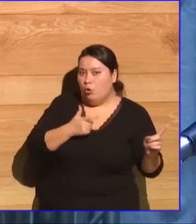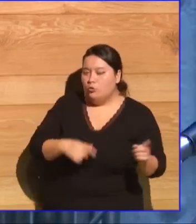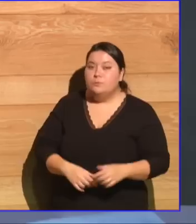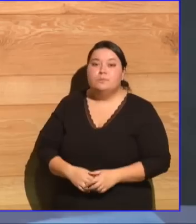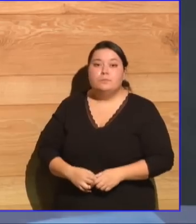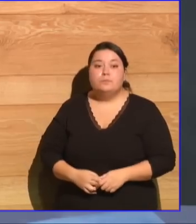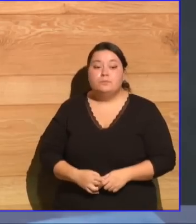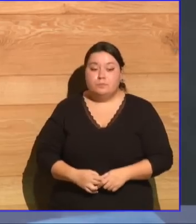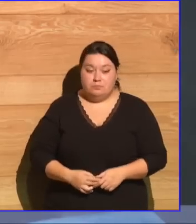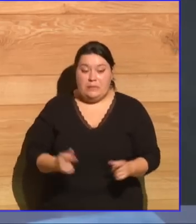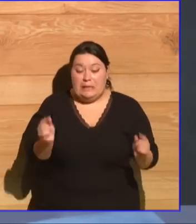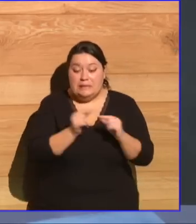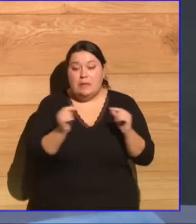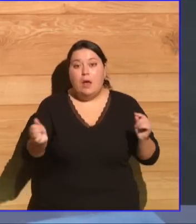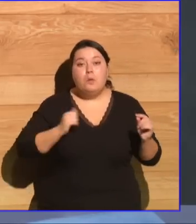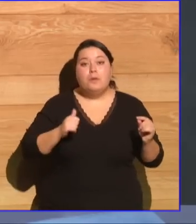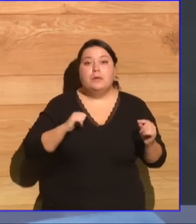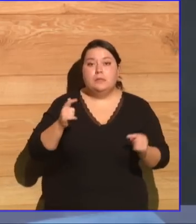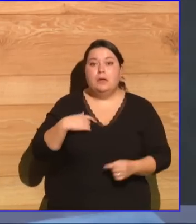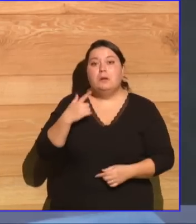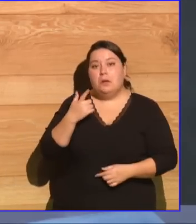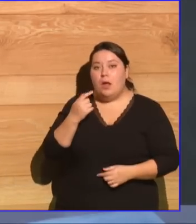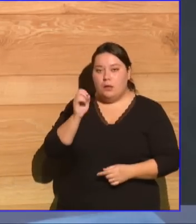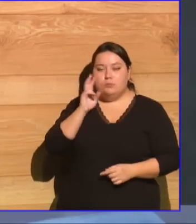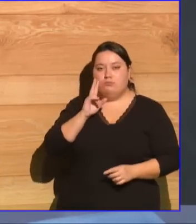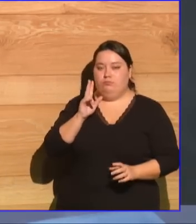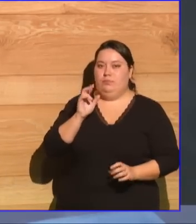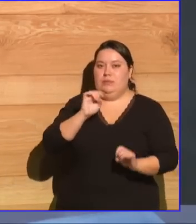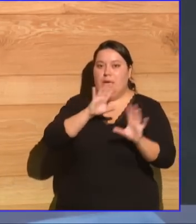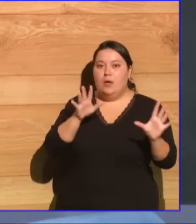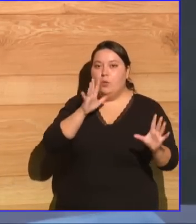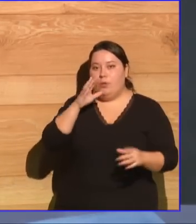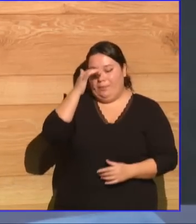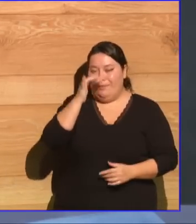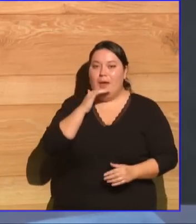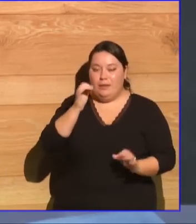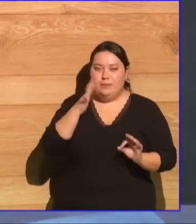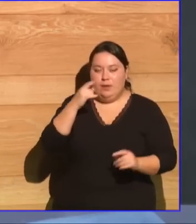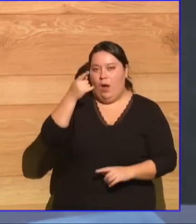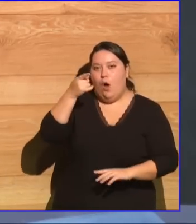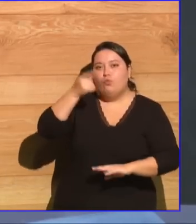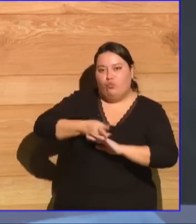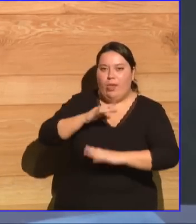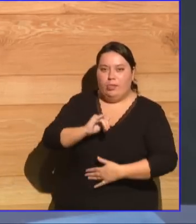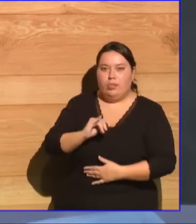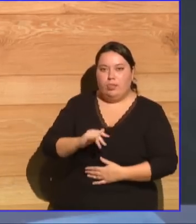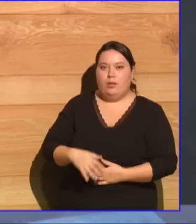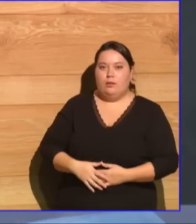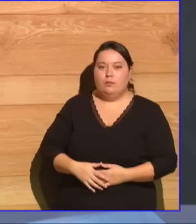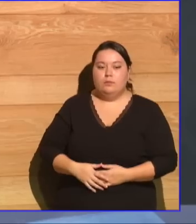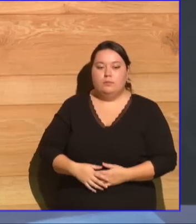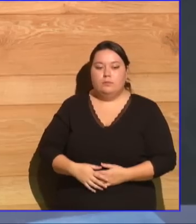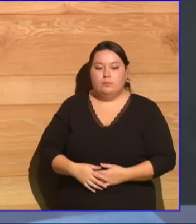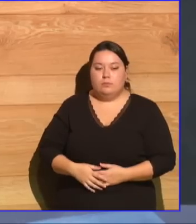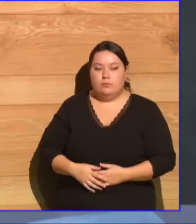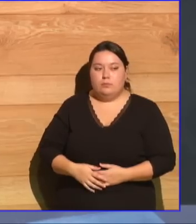precisamente aprovechan esa distancia, que por otro lado sí que es perceptible, porque al final es padre quien parece padre y quien tiene la autoridad paterna. Del